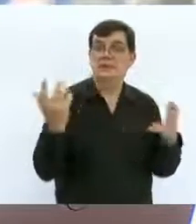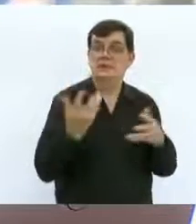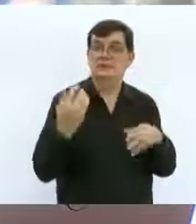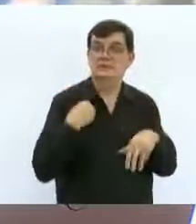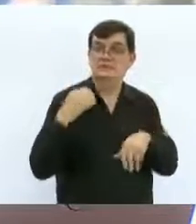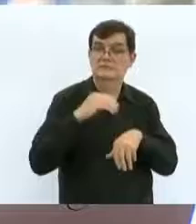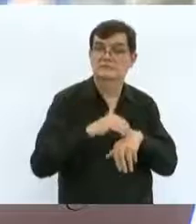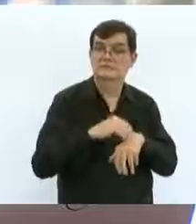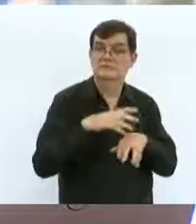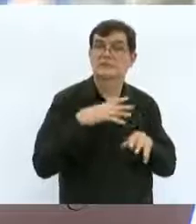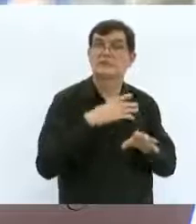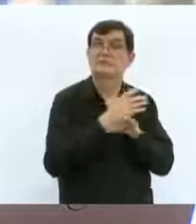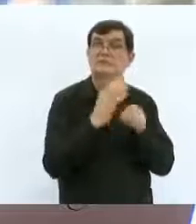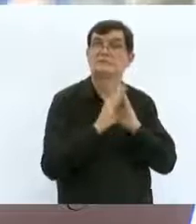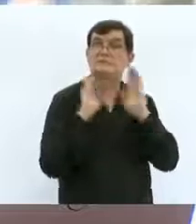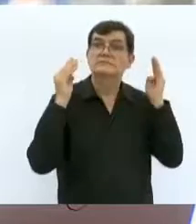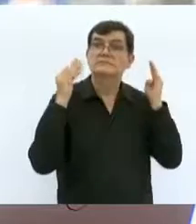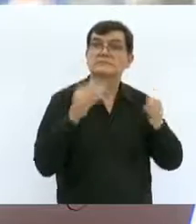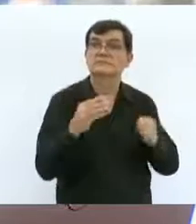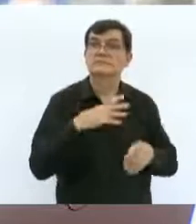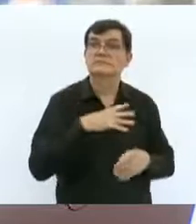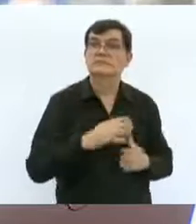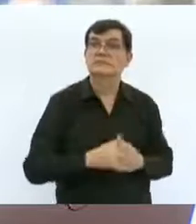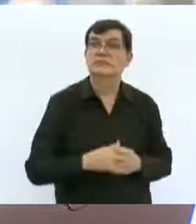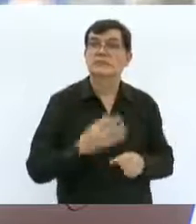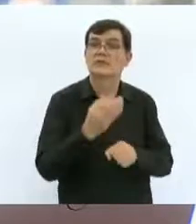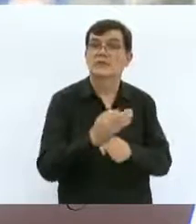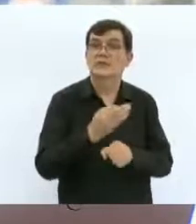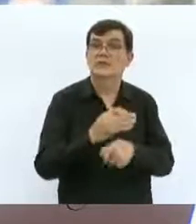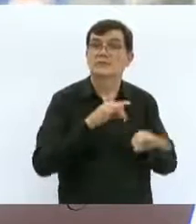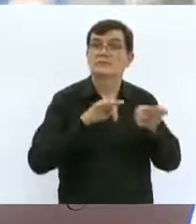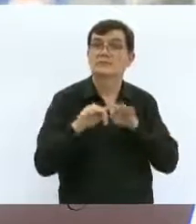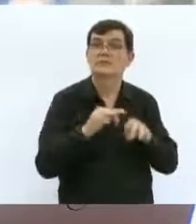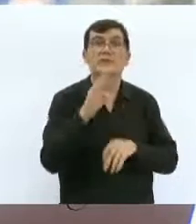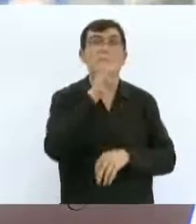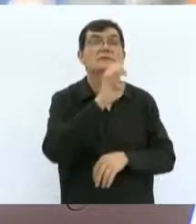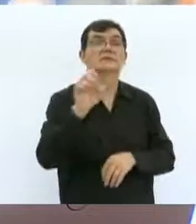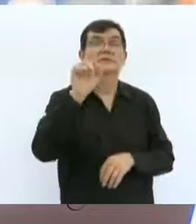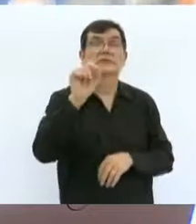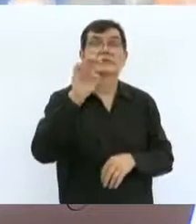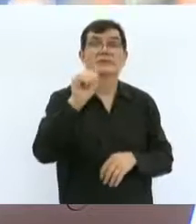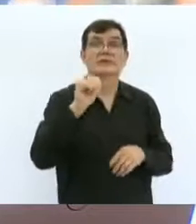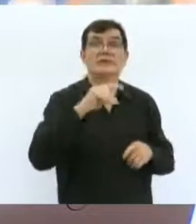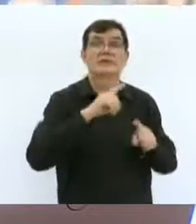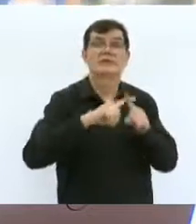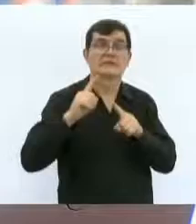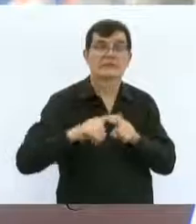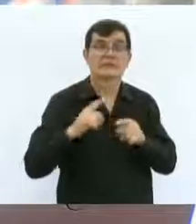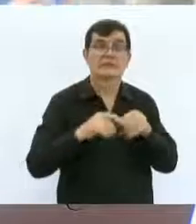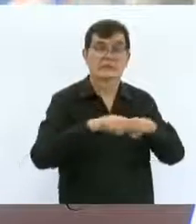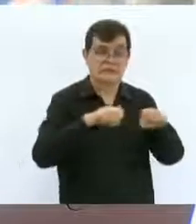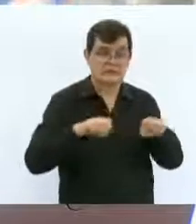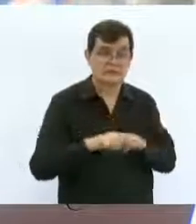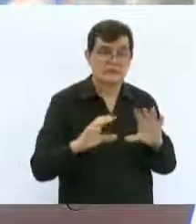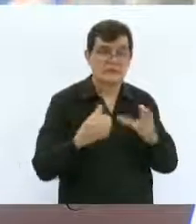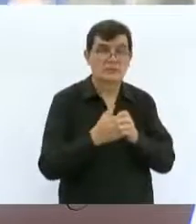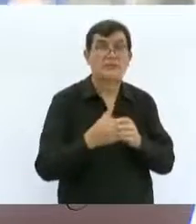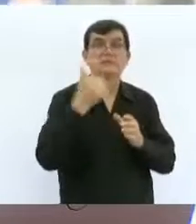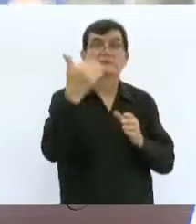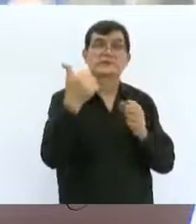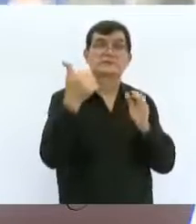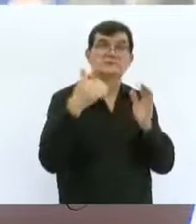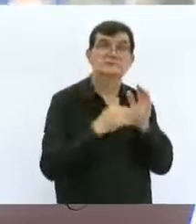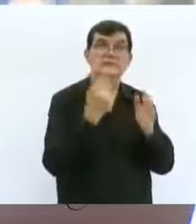ya las losas de concreto posteriormente ahorita están trabajando 429 cuadrillas que los componen de seis mil